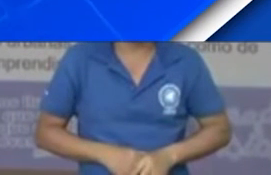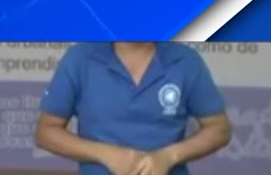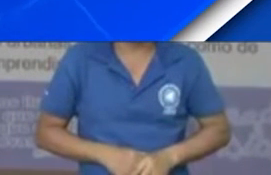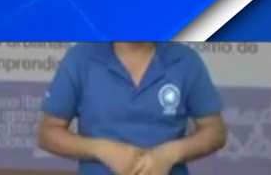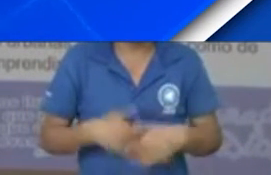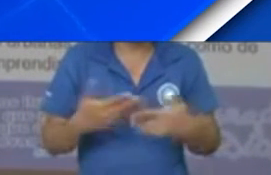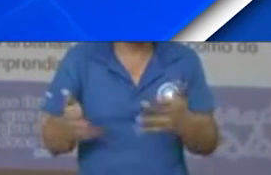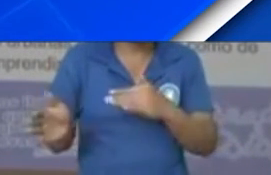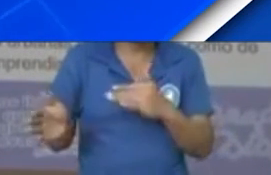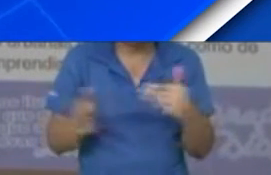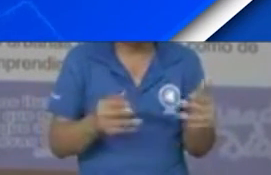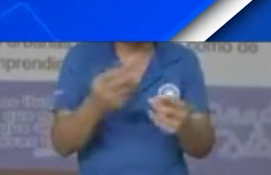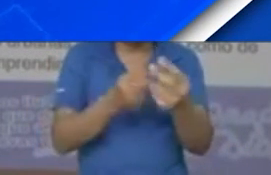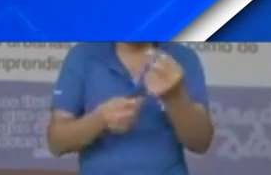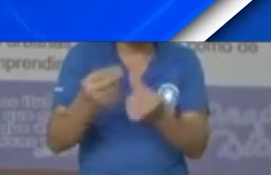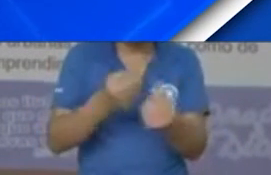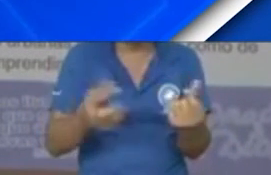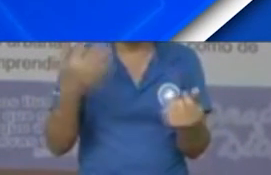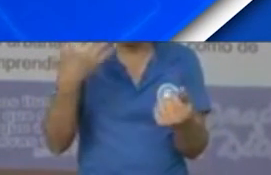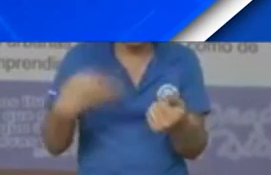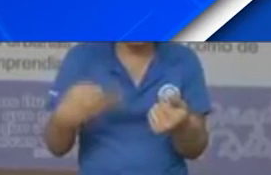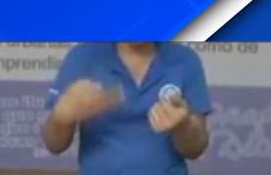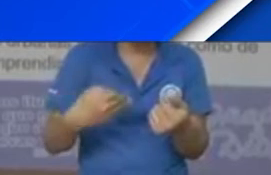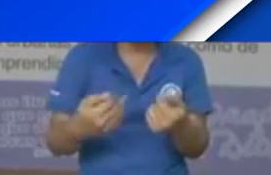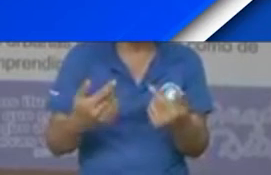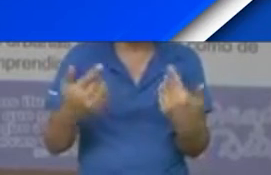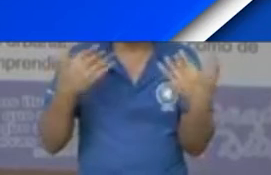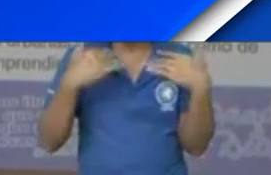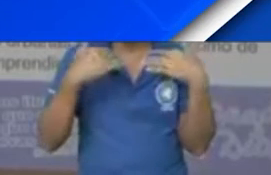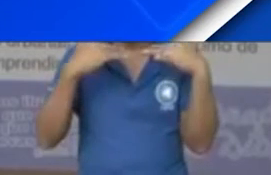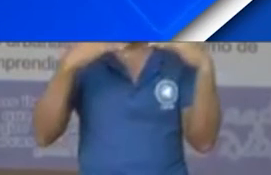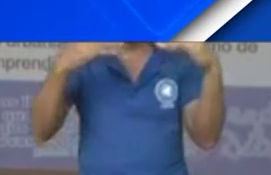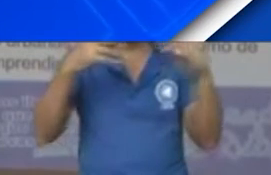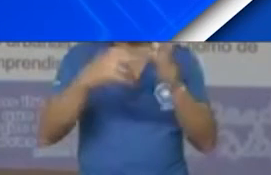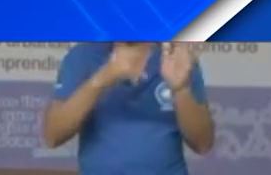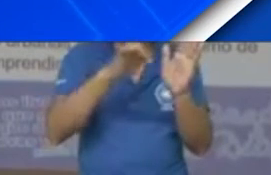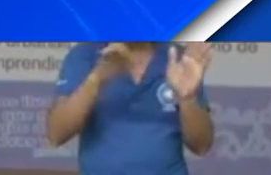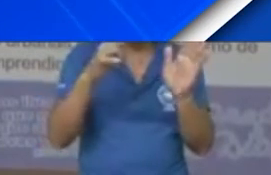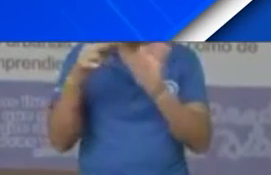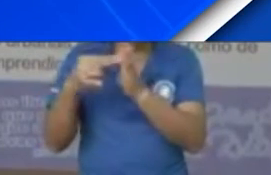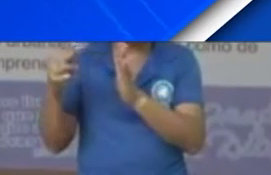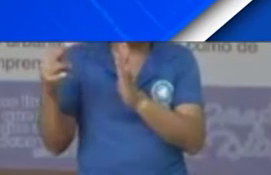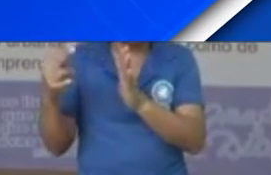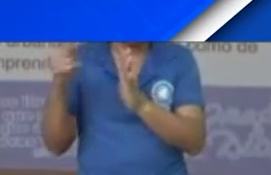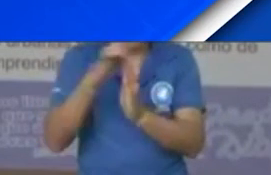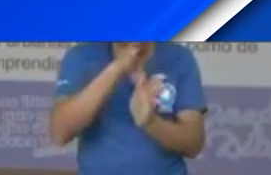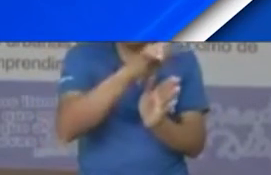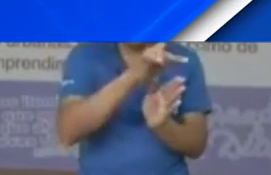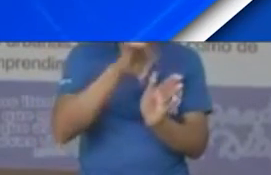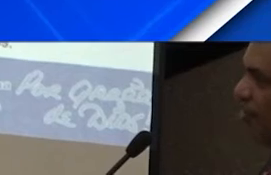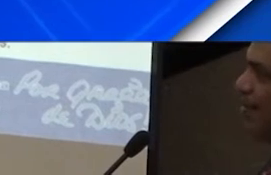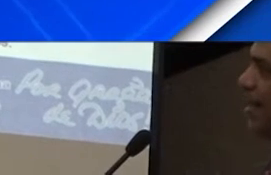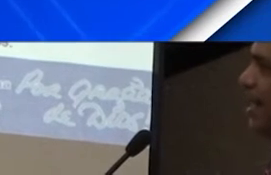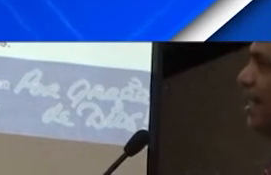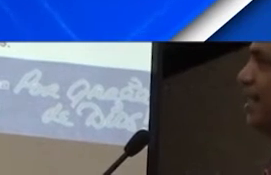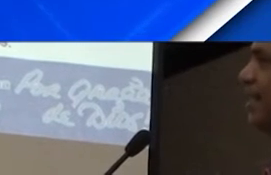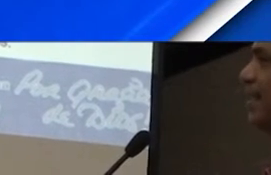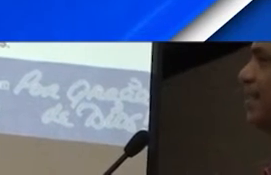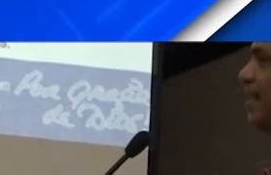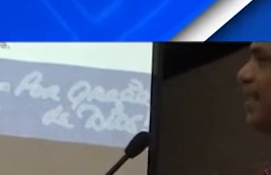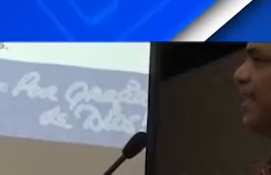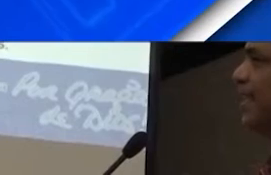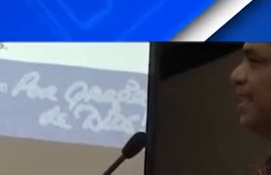56.4% está destinado para el gasto social, priorizando salud, educación, vivienda, entre otros sectores. Lo